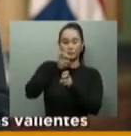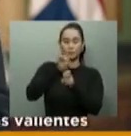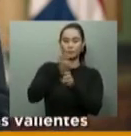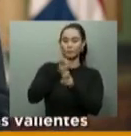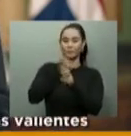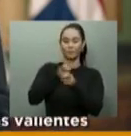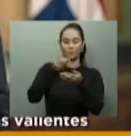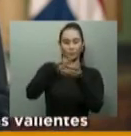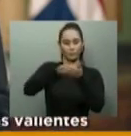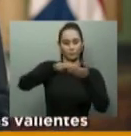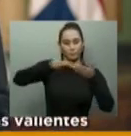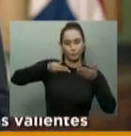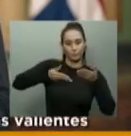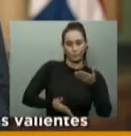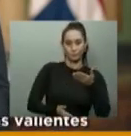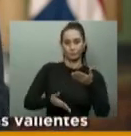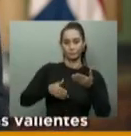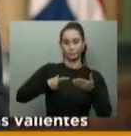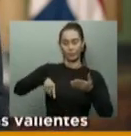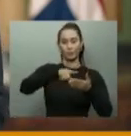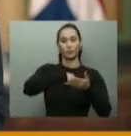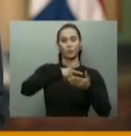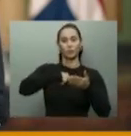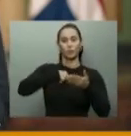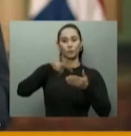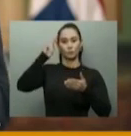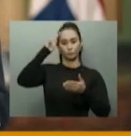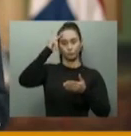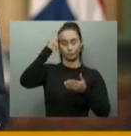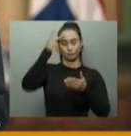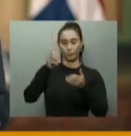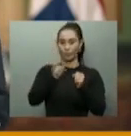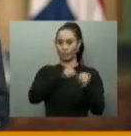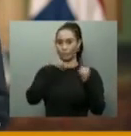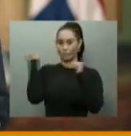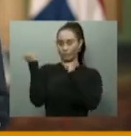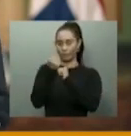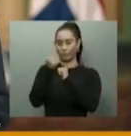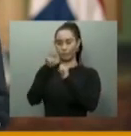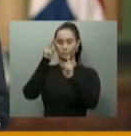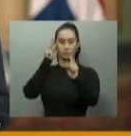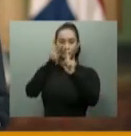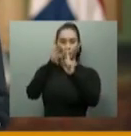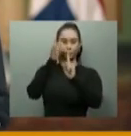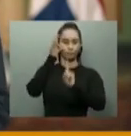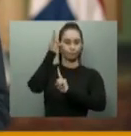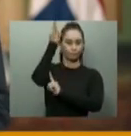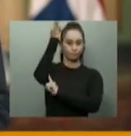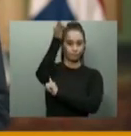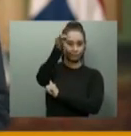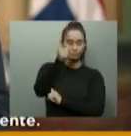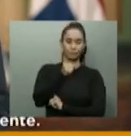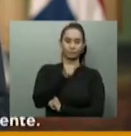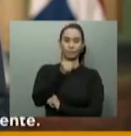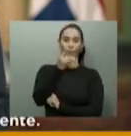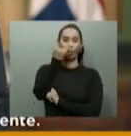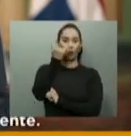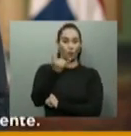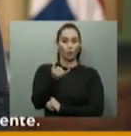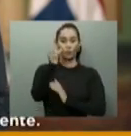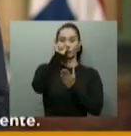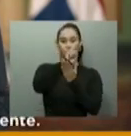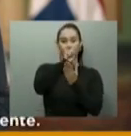en la macroeconomía y también se generaría una falta de confianza en en lo que es la